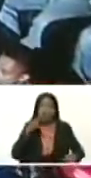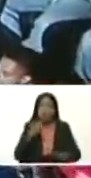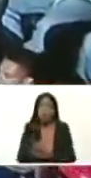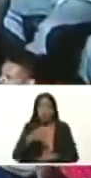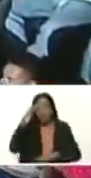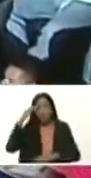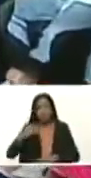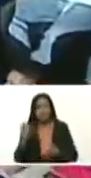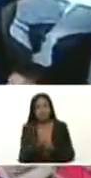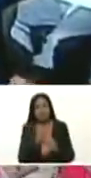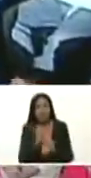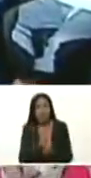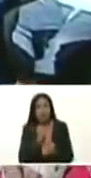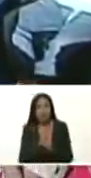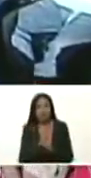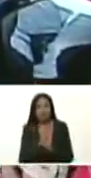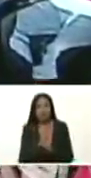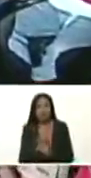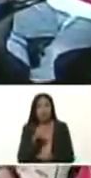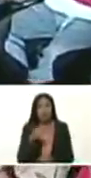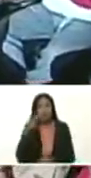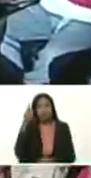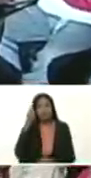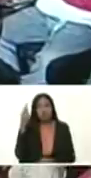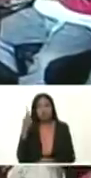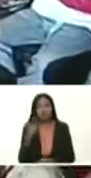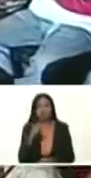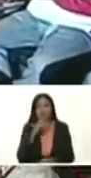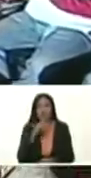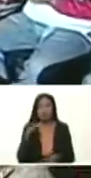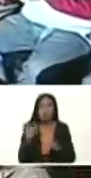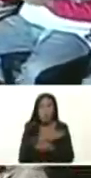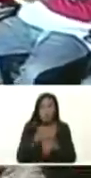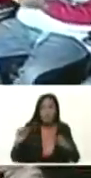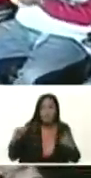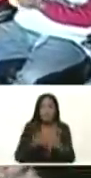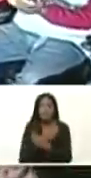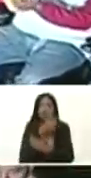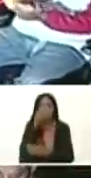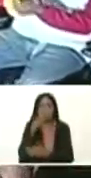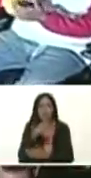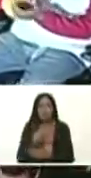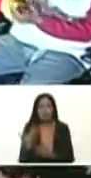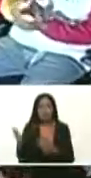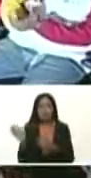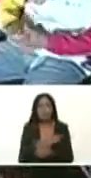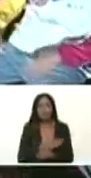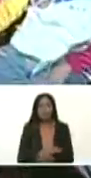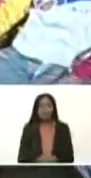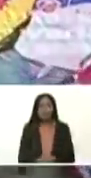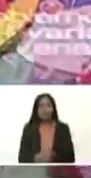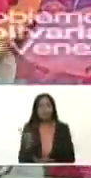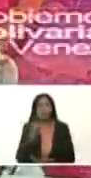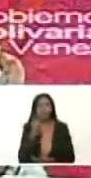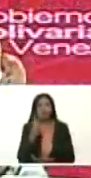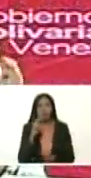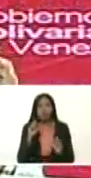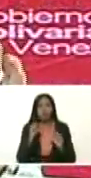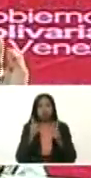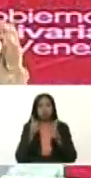milicias obreras a partirle los dientes a cualquier agresor. Matamos entonces dos pájaros con un